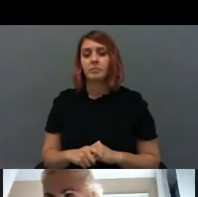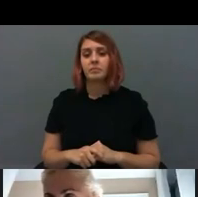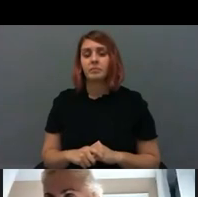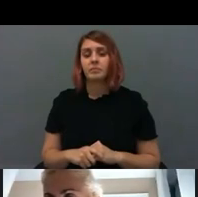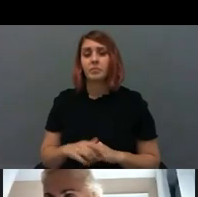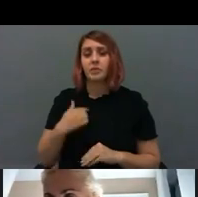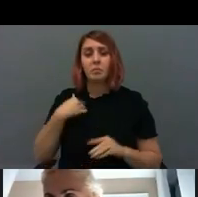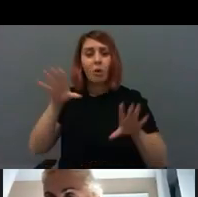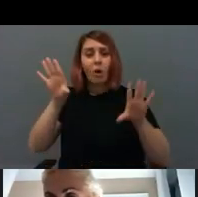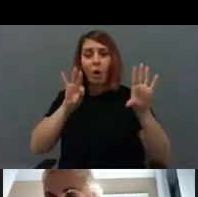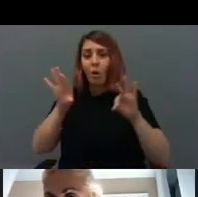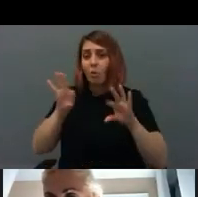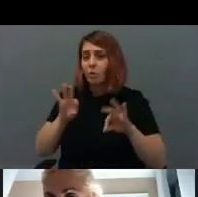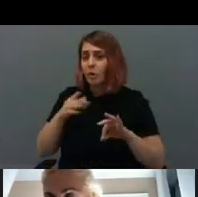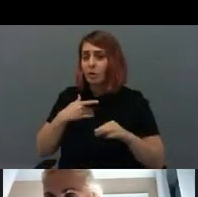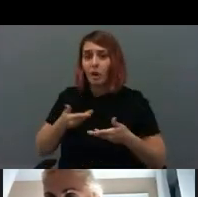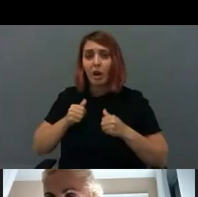opciones.